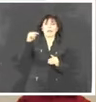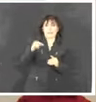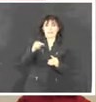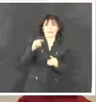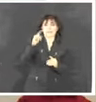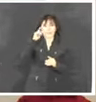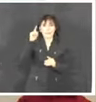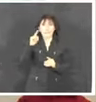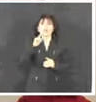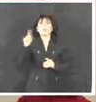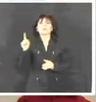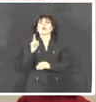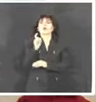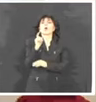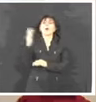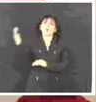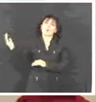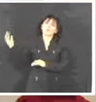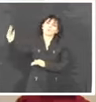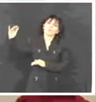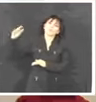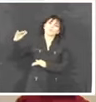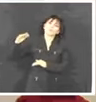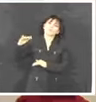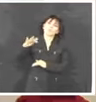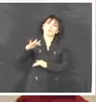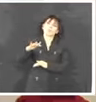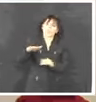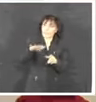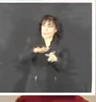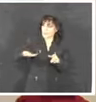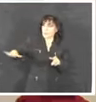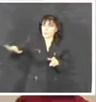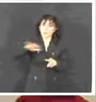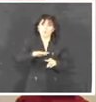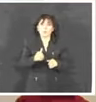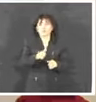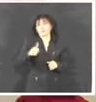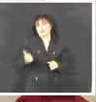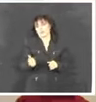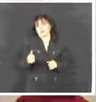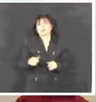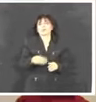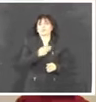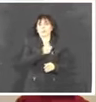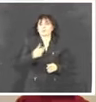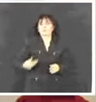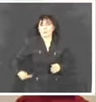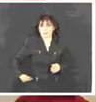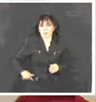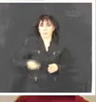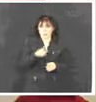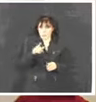todos los municipios que están en la zona metropolitana del Valle de México. ¿Les parece